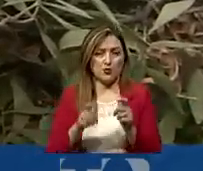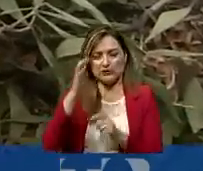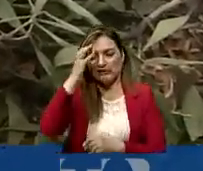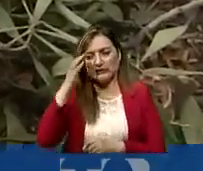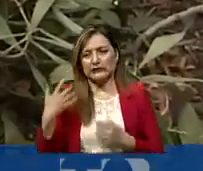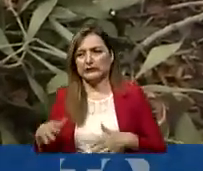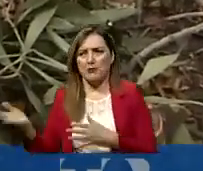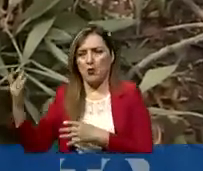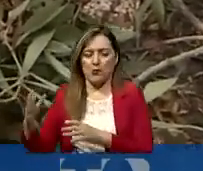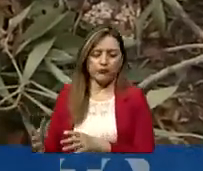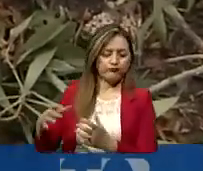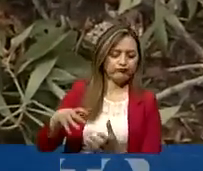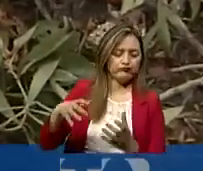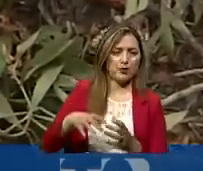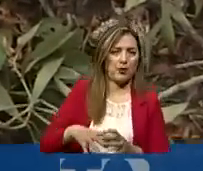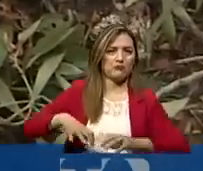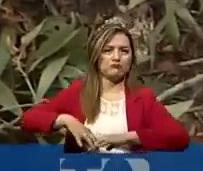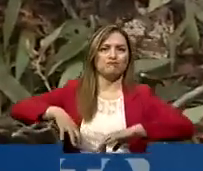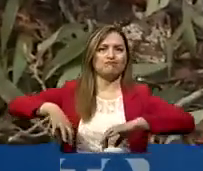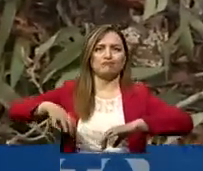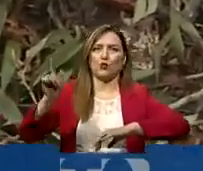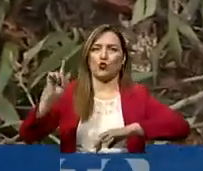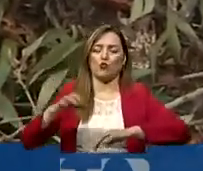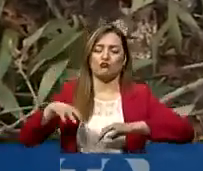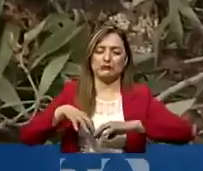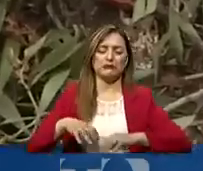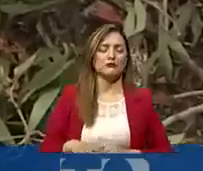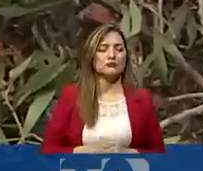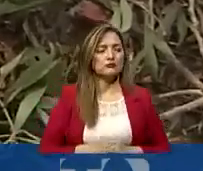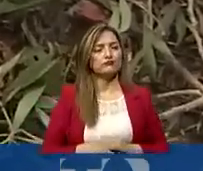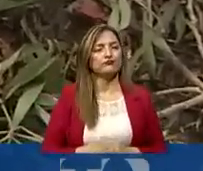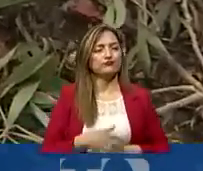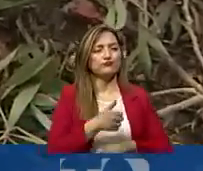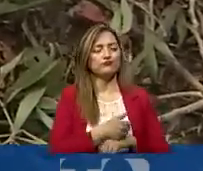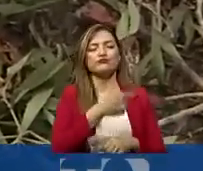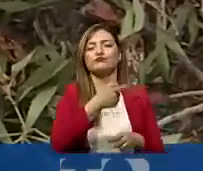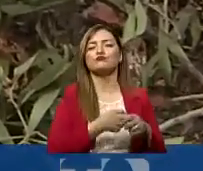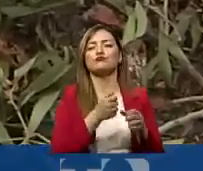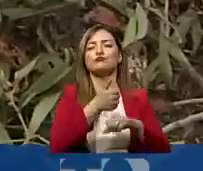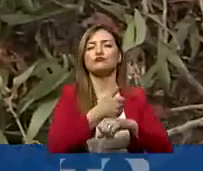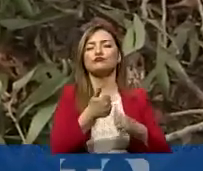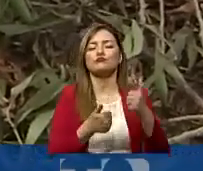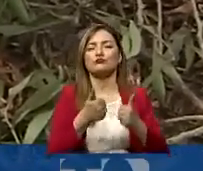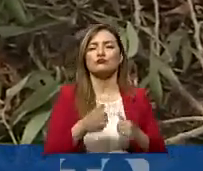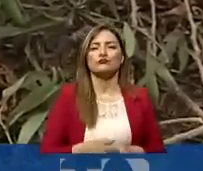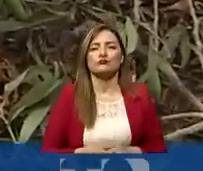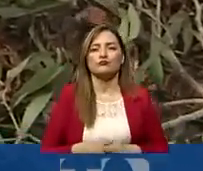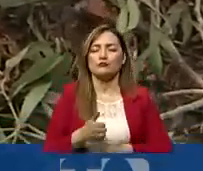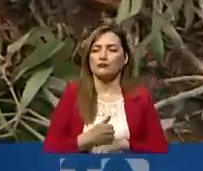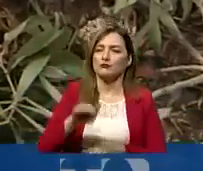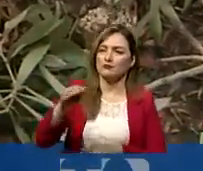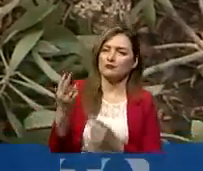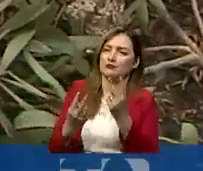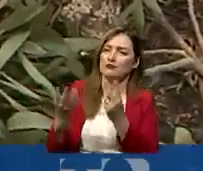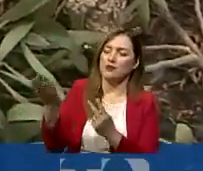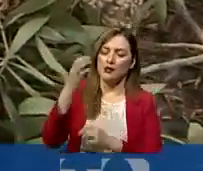haga más grande. El pedido puntual, ¿cuál es el pedido que ustedes tienen a las autoridades? El pedido puntual es de que nos visiten el lugar,